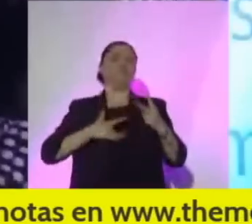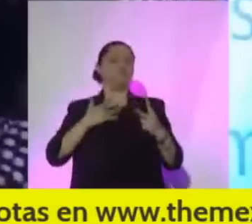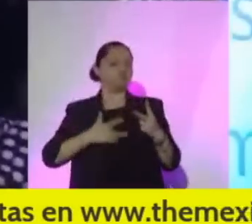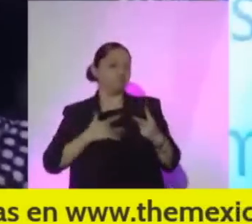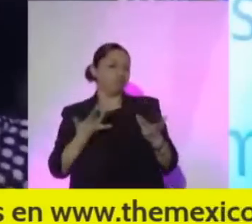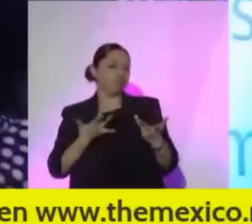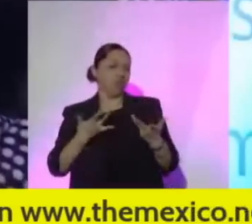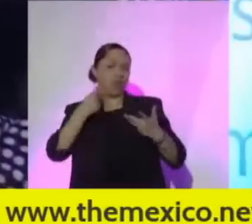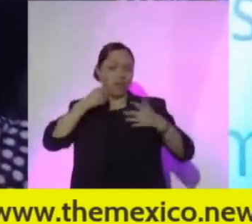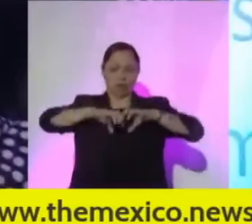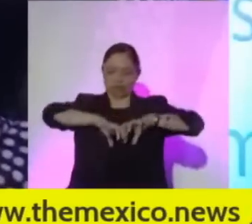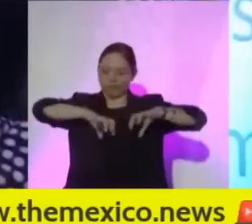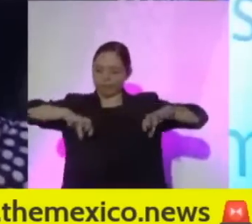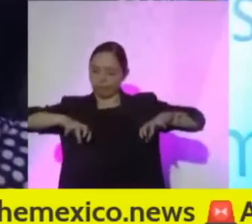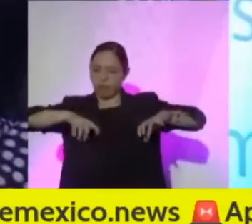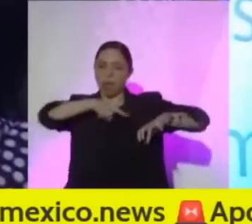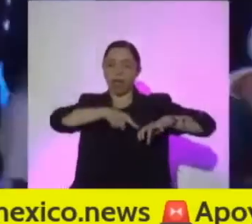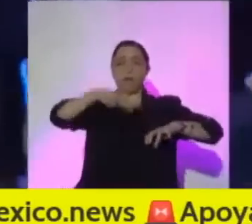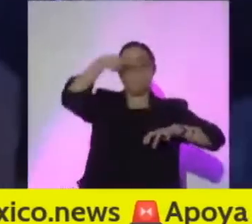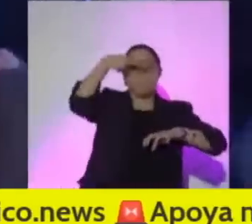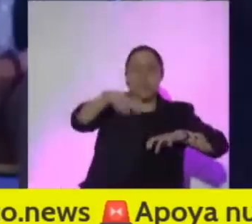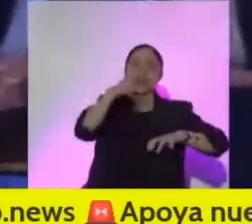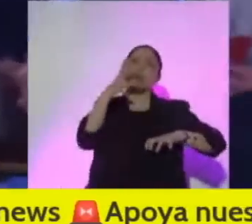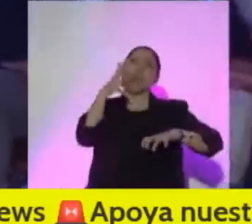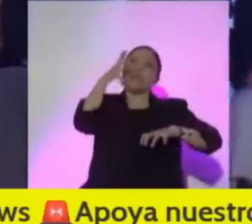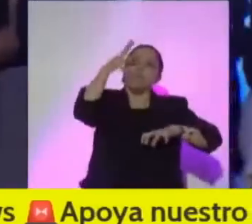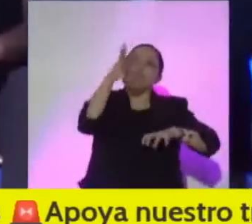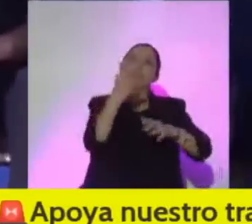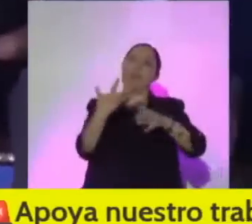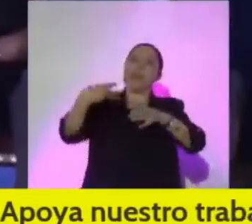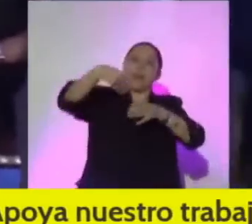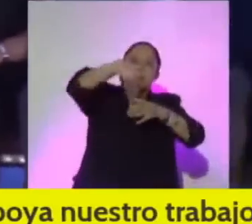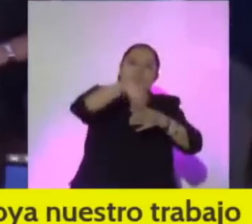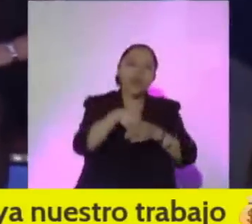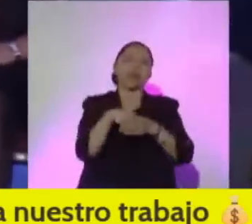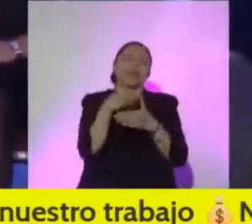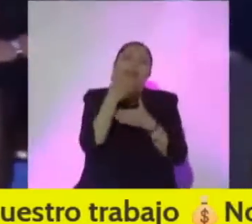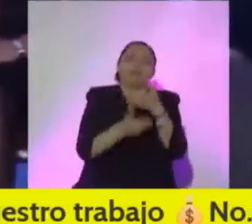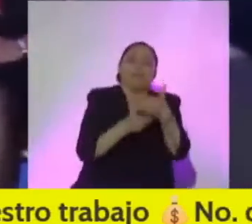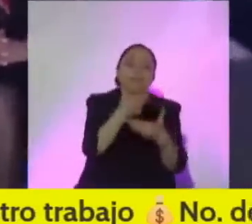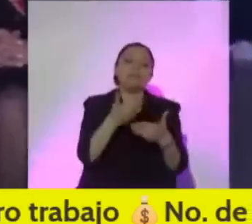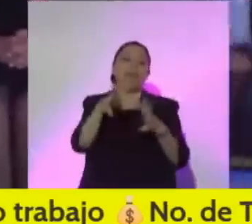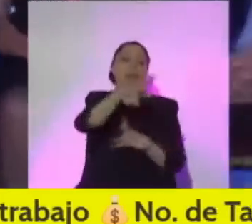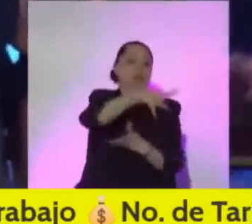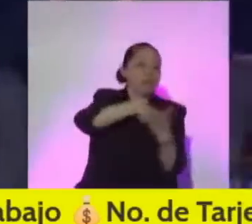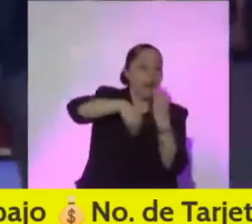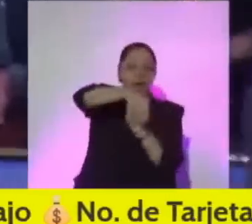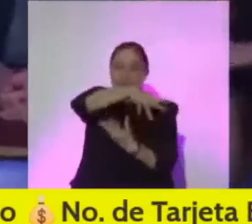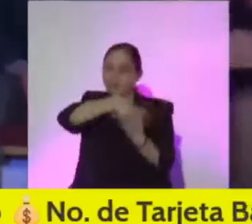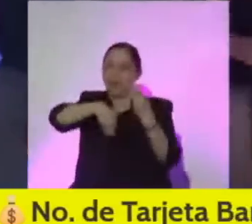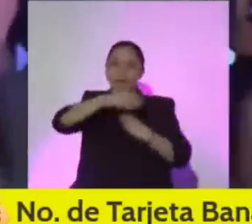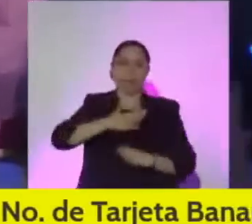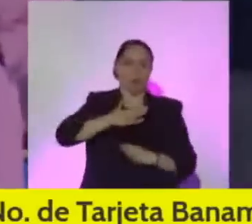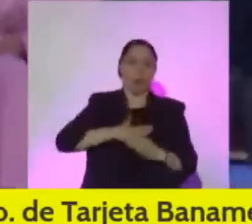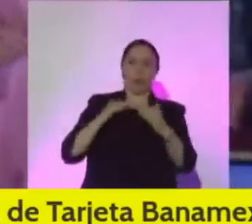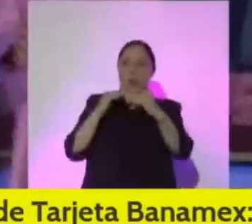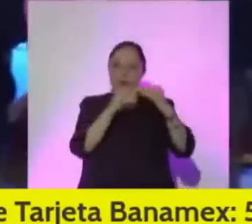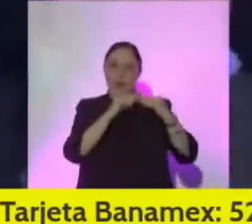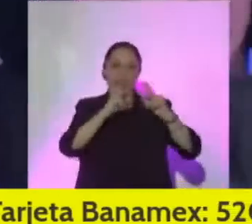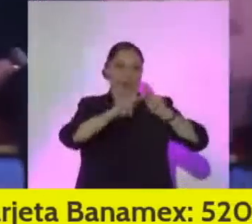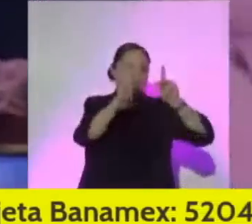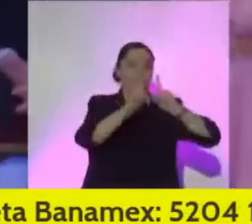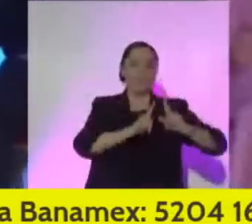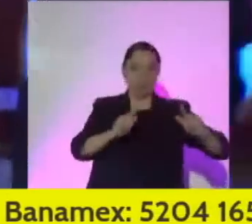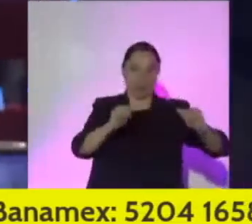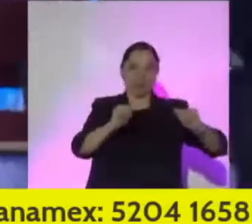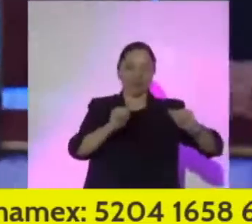creemos en un México próspero incluyente sustentable justo y en paz y